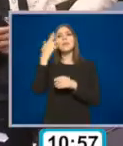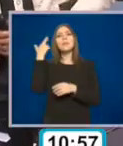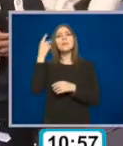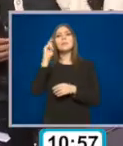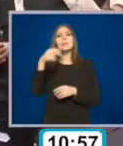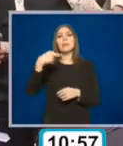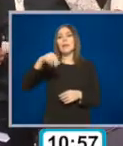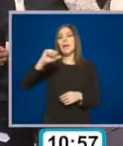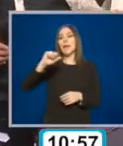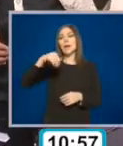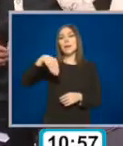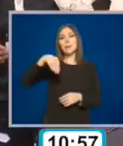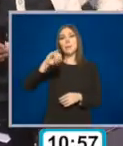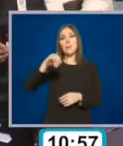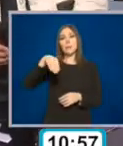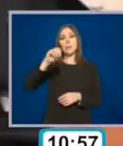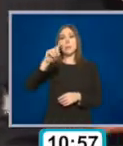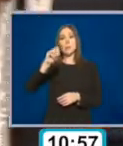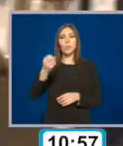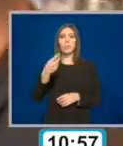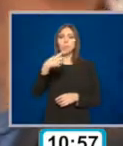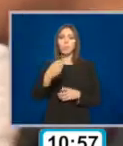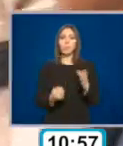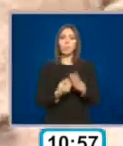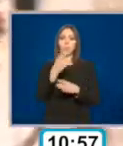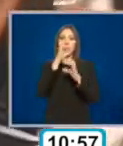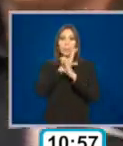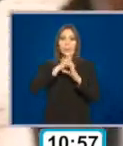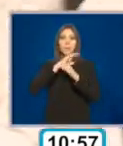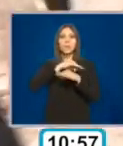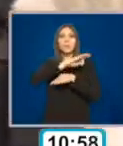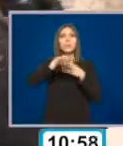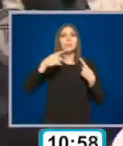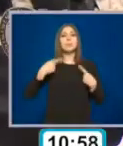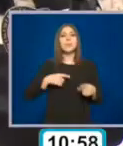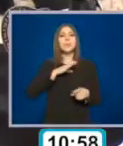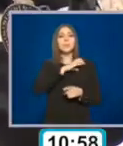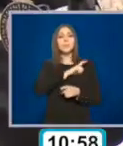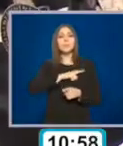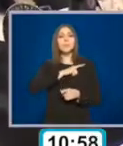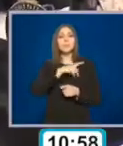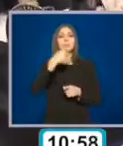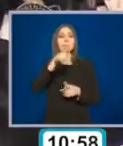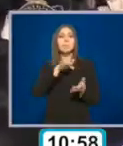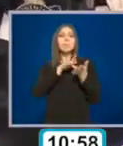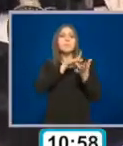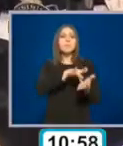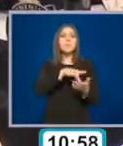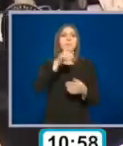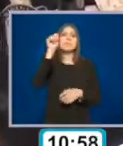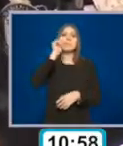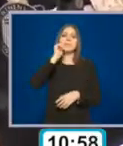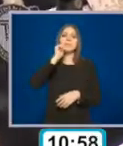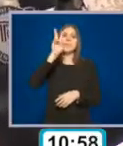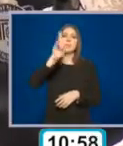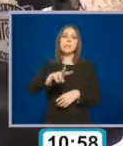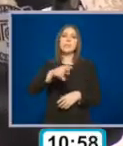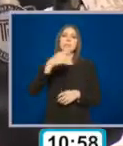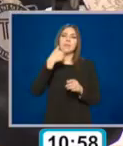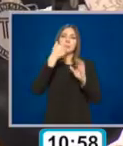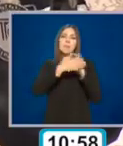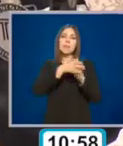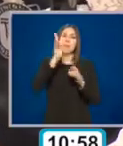modo que es el actual sencillo. Muy bien. Acá. A todos los clubes de fans, un saludo muy especial para ellos y ellas que siempre nos apoyan. Muchas gracias por el